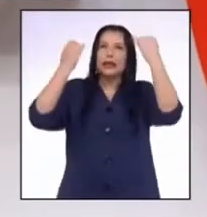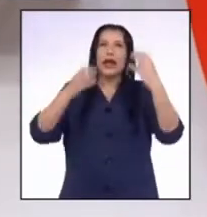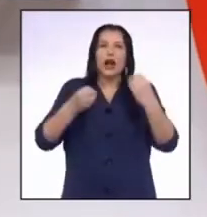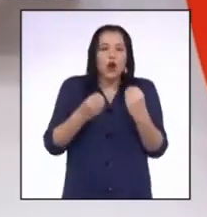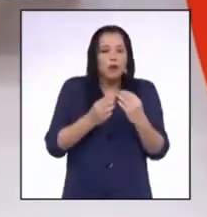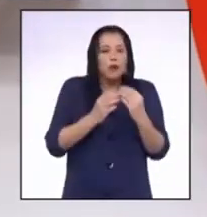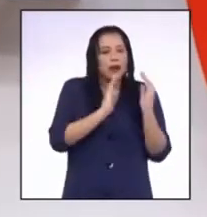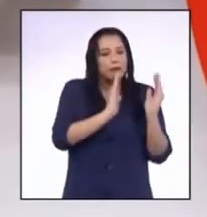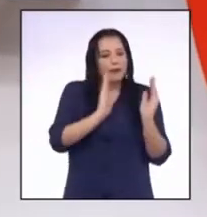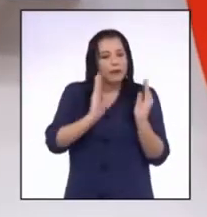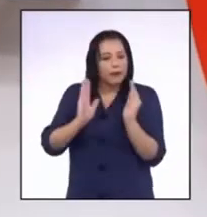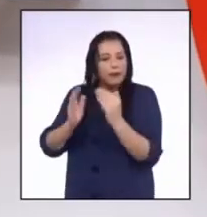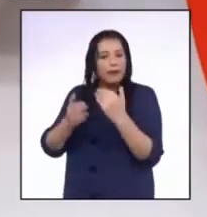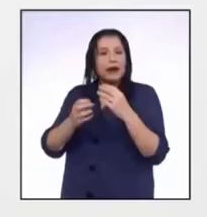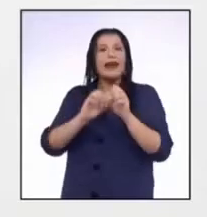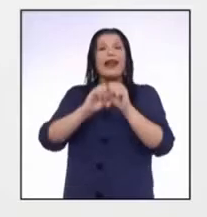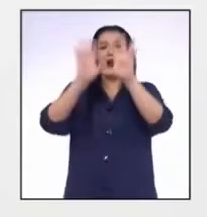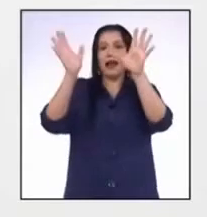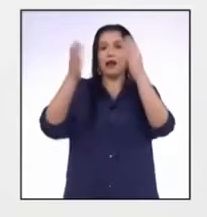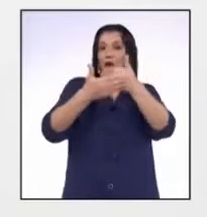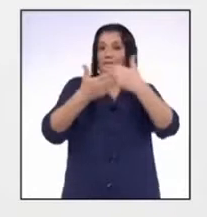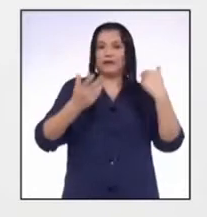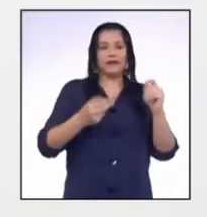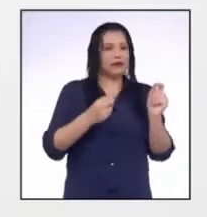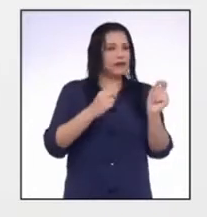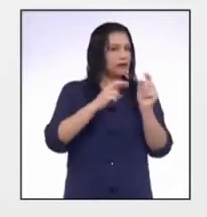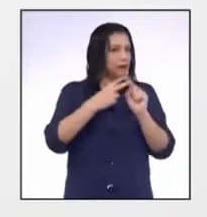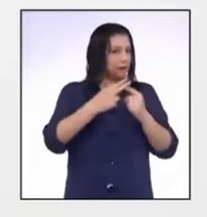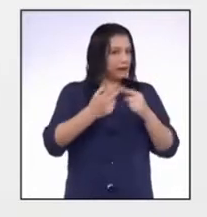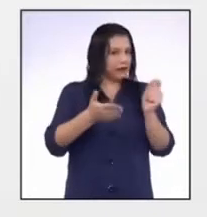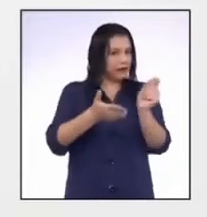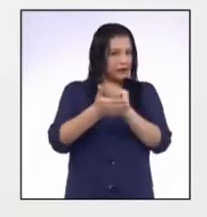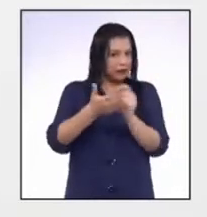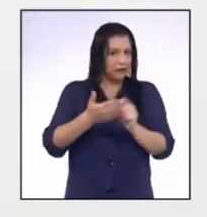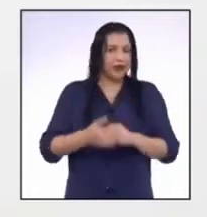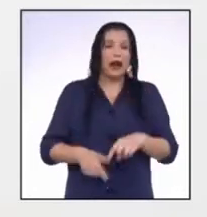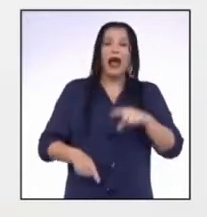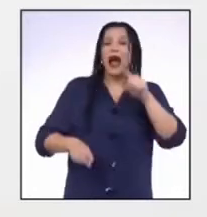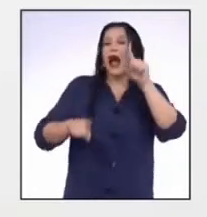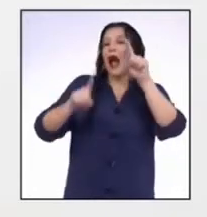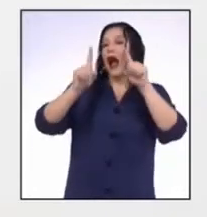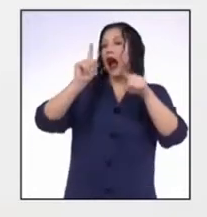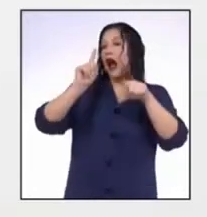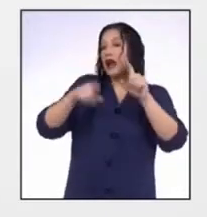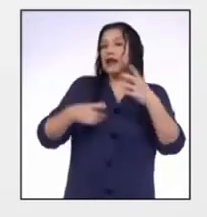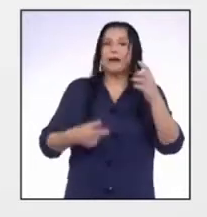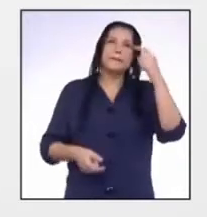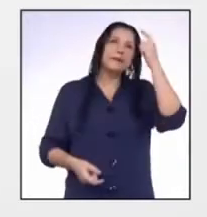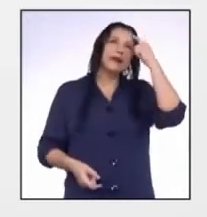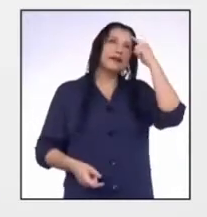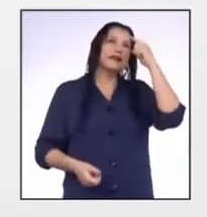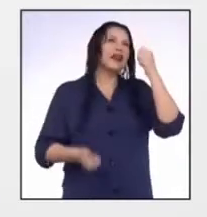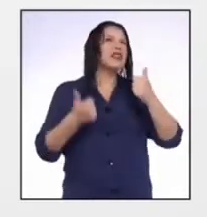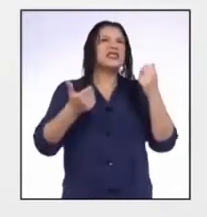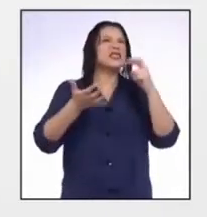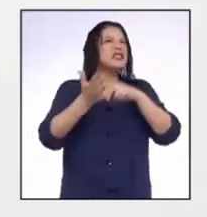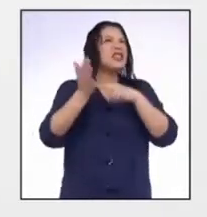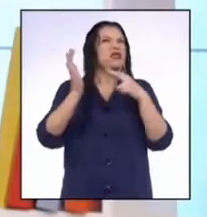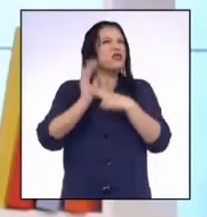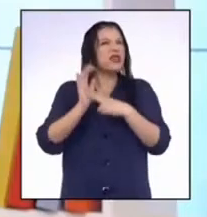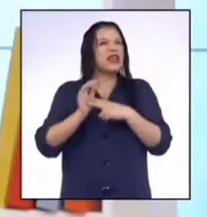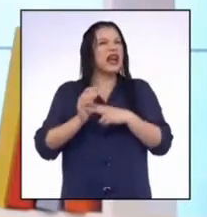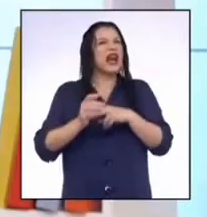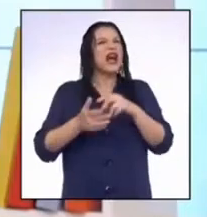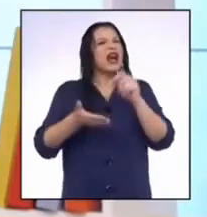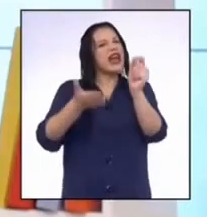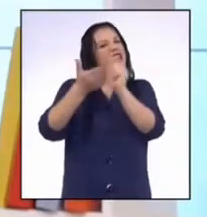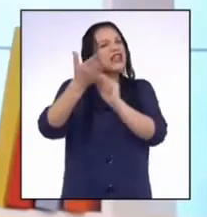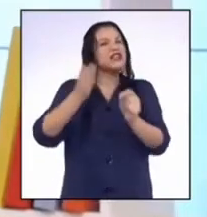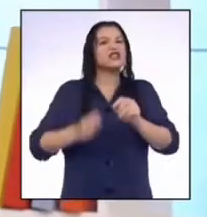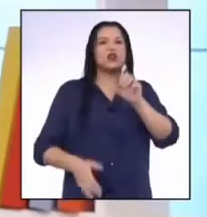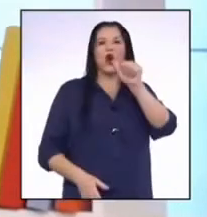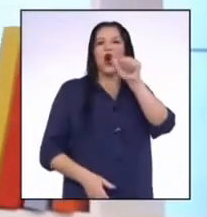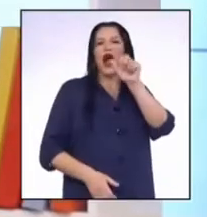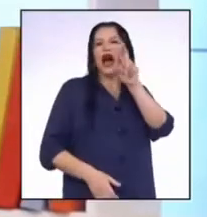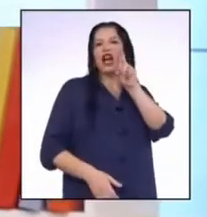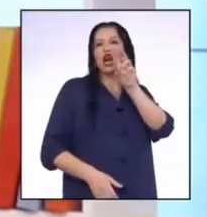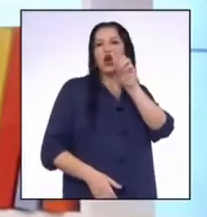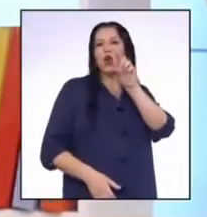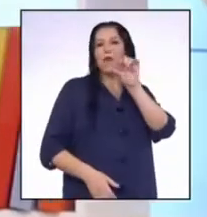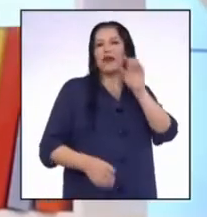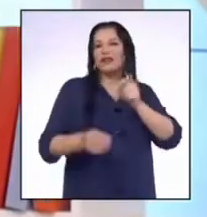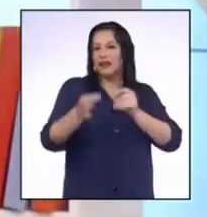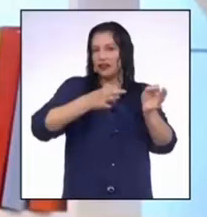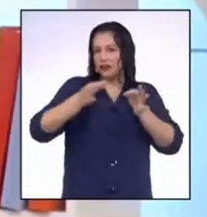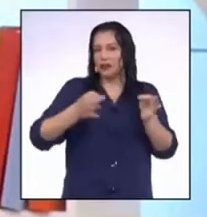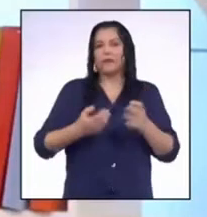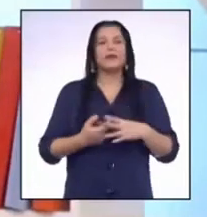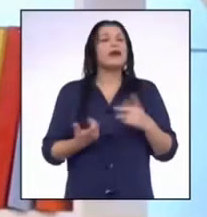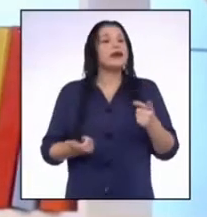estructura claras antes de empezar. ¿Alguien se anima a esbozar una definición de texto argumentativo? Bueno, profesora, su mismo nombre